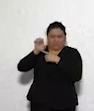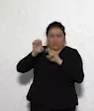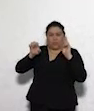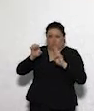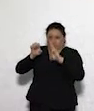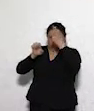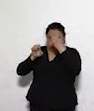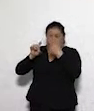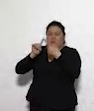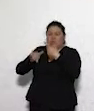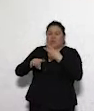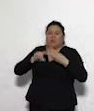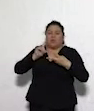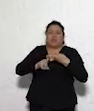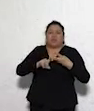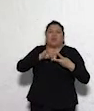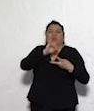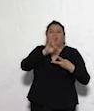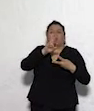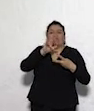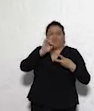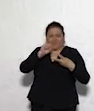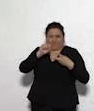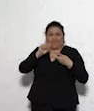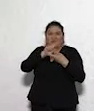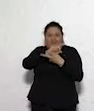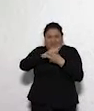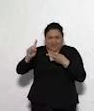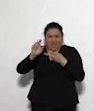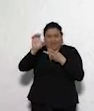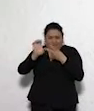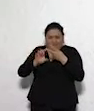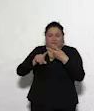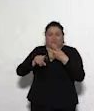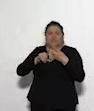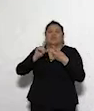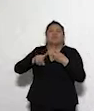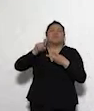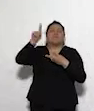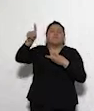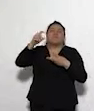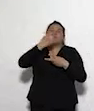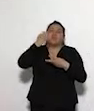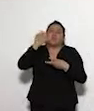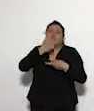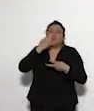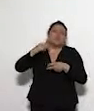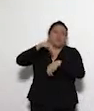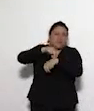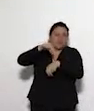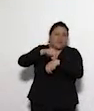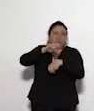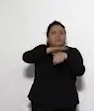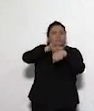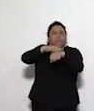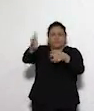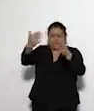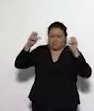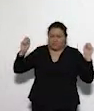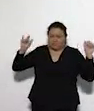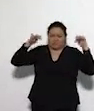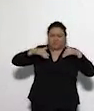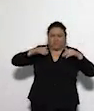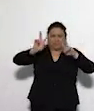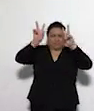y el Instituto Iberoamericano de Derecho Constitucional en el vecino Palacio de Medicina, se convocó a la primera Conferencia Internacional